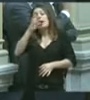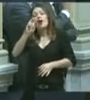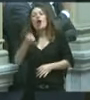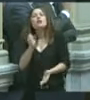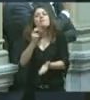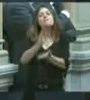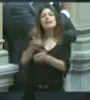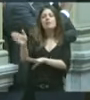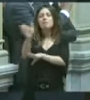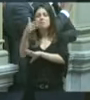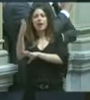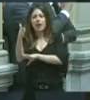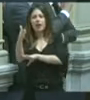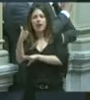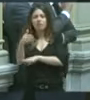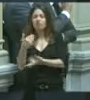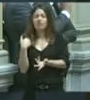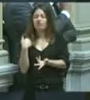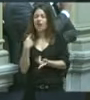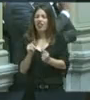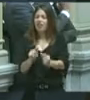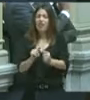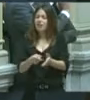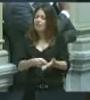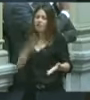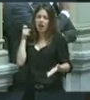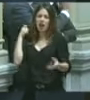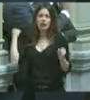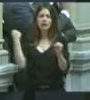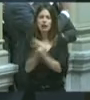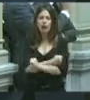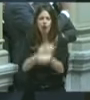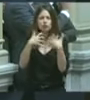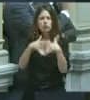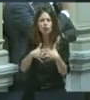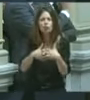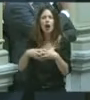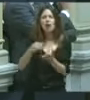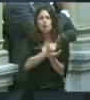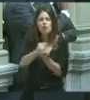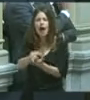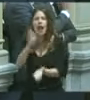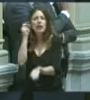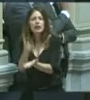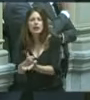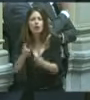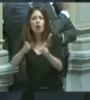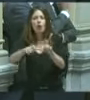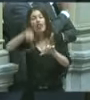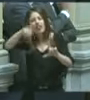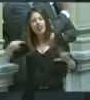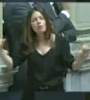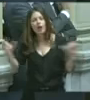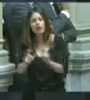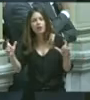y banderas, y las cité en el debate de investidura. Trabajo, industria, medio rural, reto demográfico. Serán